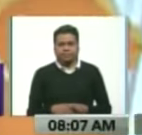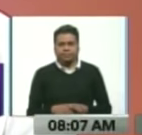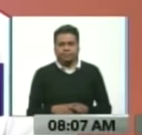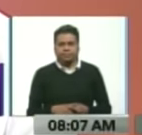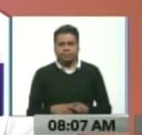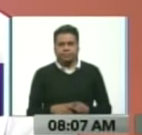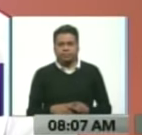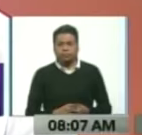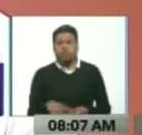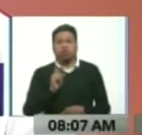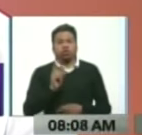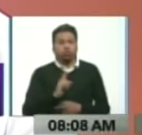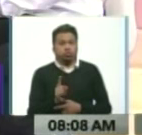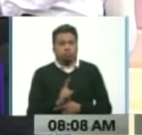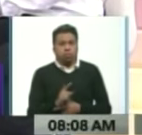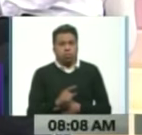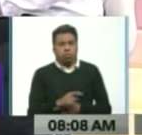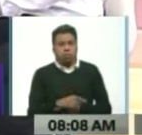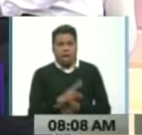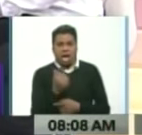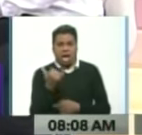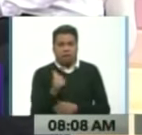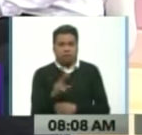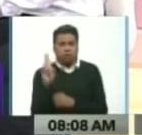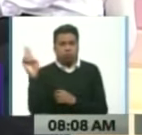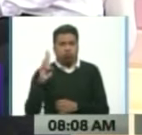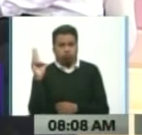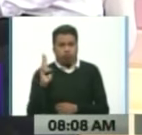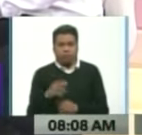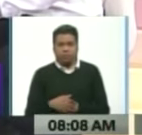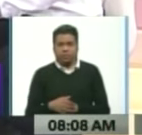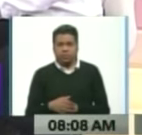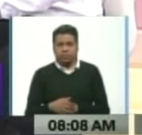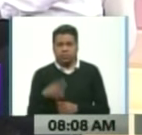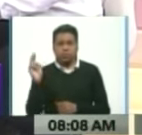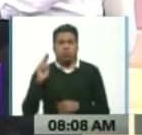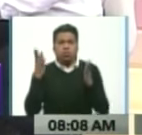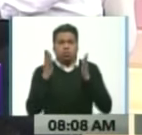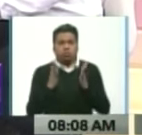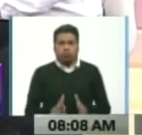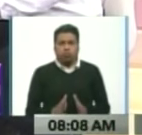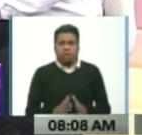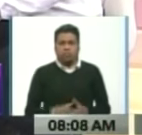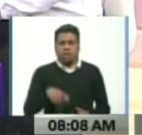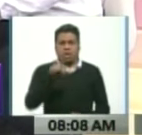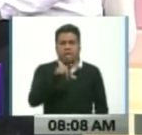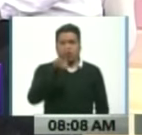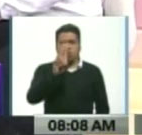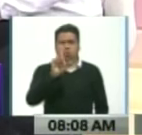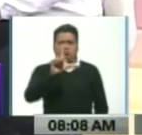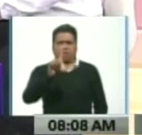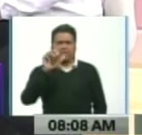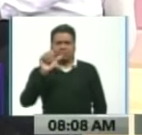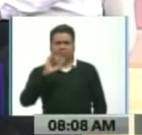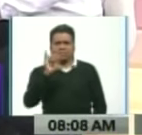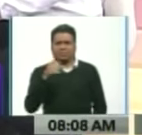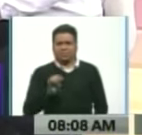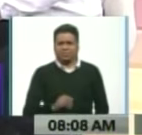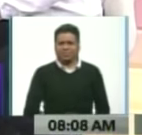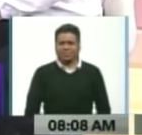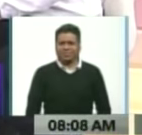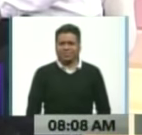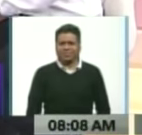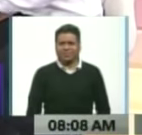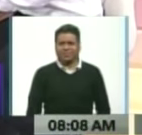redes sociales, no le han creado usuario todavía. Sí, actualmente tienen, por lo menos, @lulzwaroficial, ¿verdad? LULZWARE oficial,